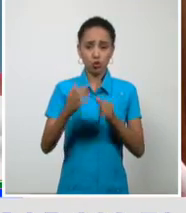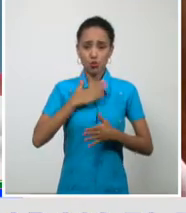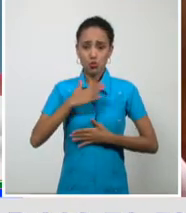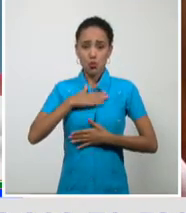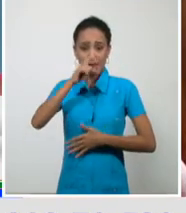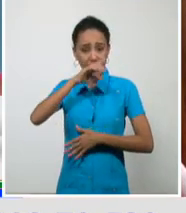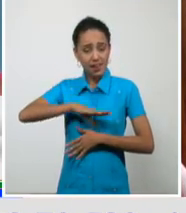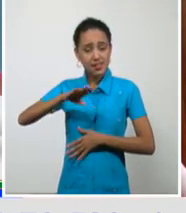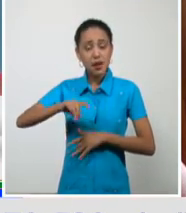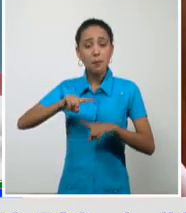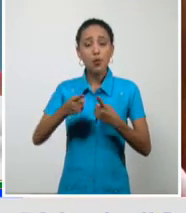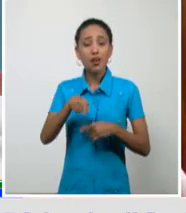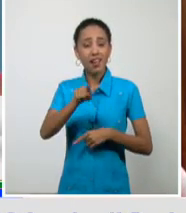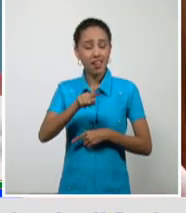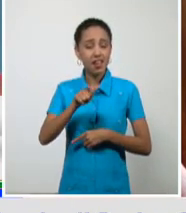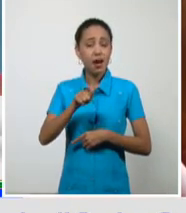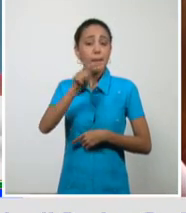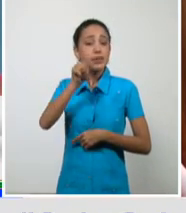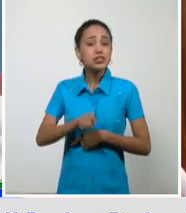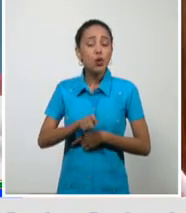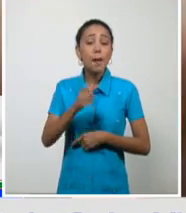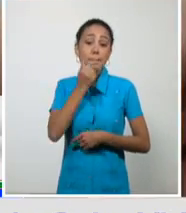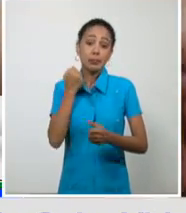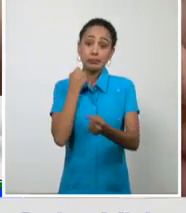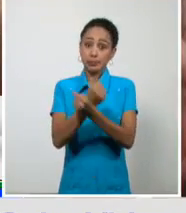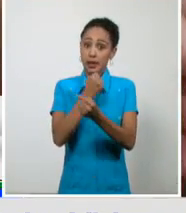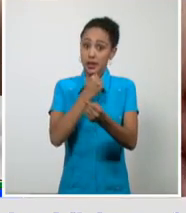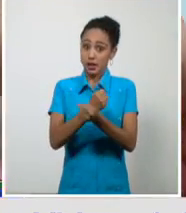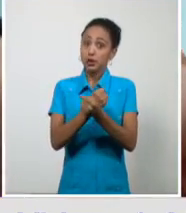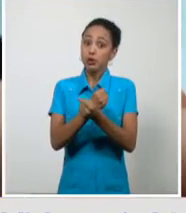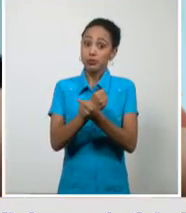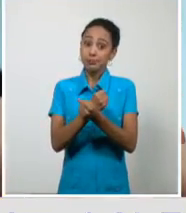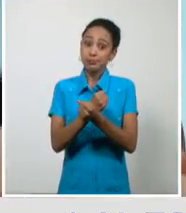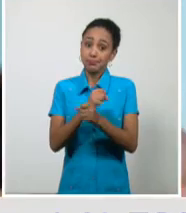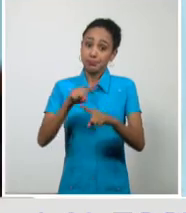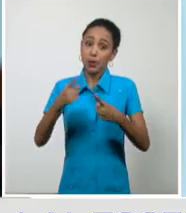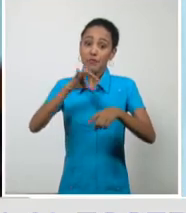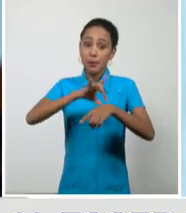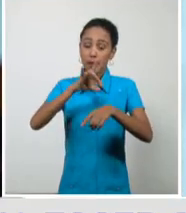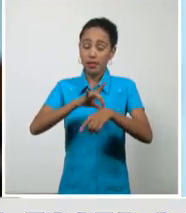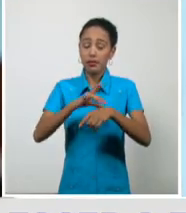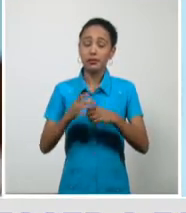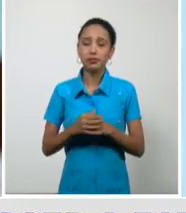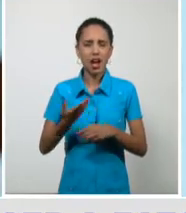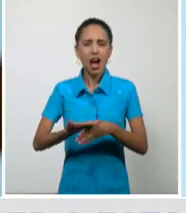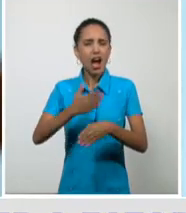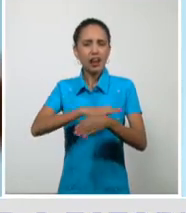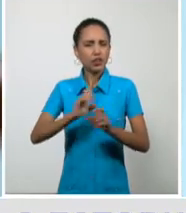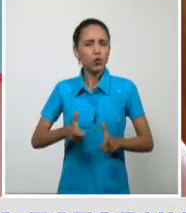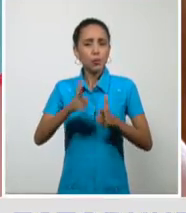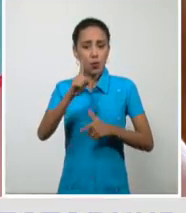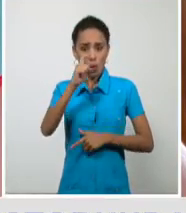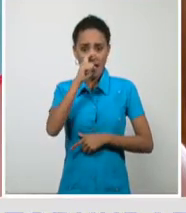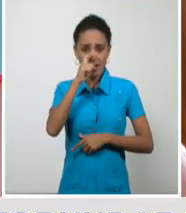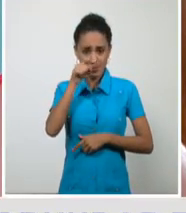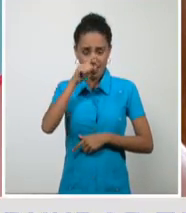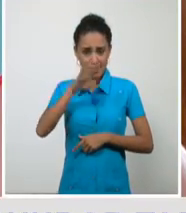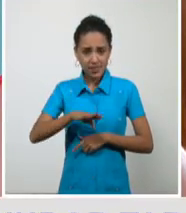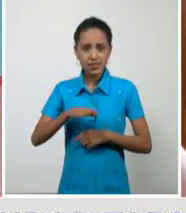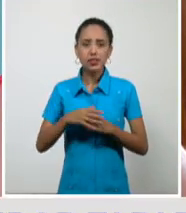es una persona que tiene más riesgo de lo normal. Antes de que la niña cumpliera el año, se tuvo que someter a